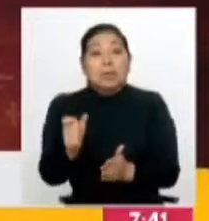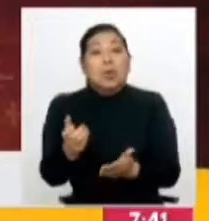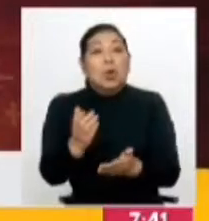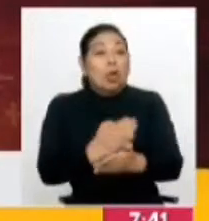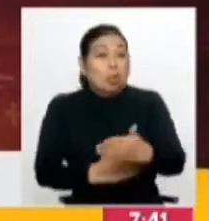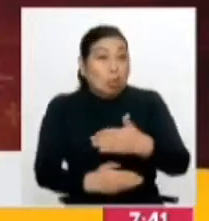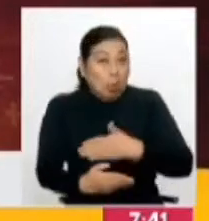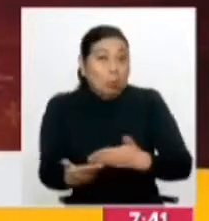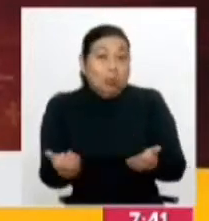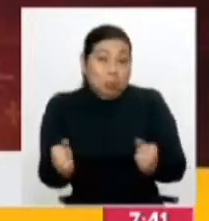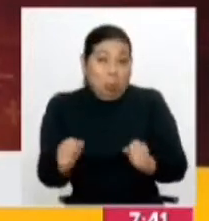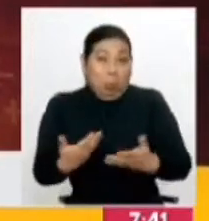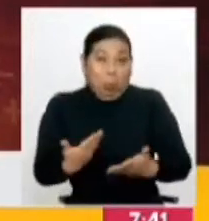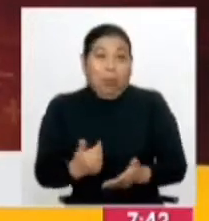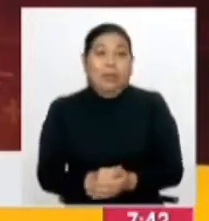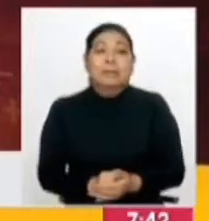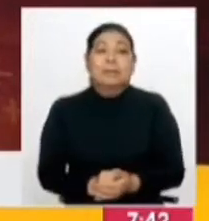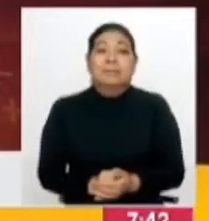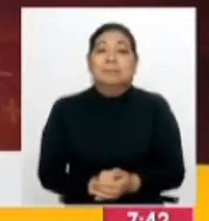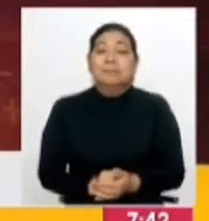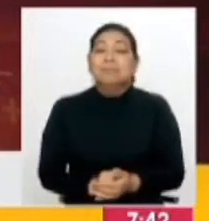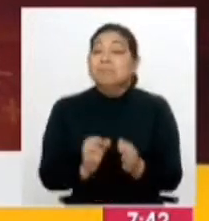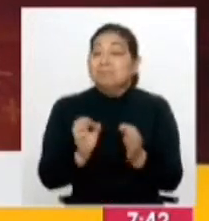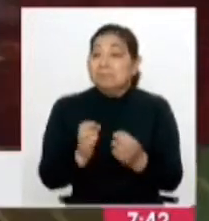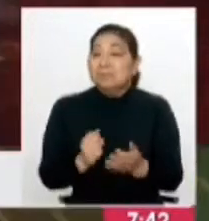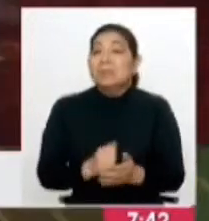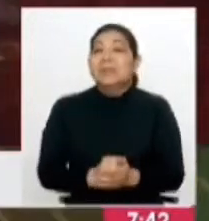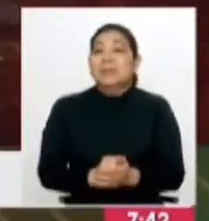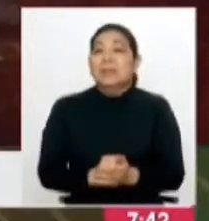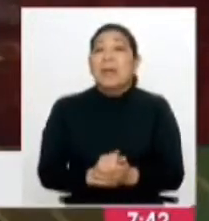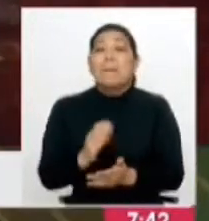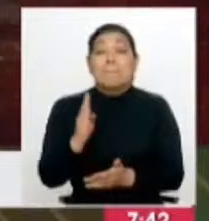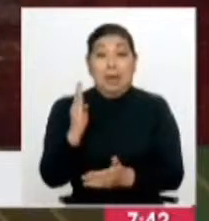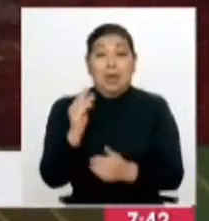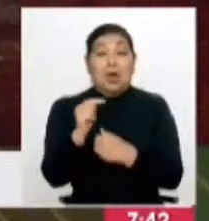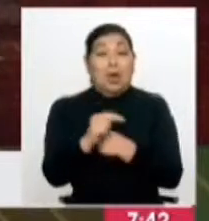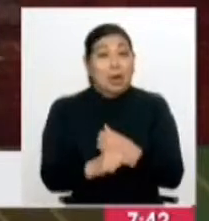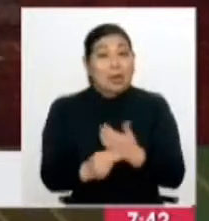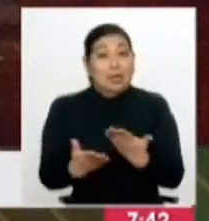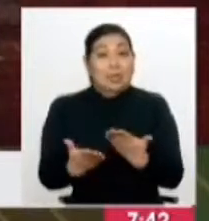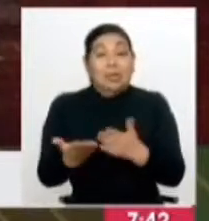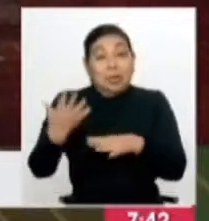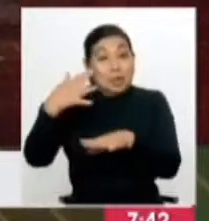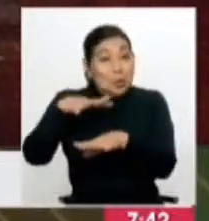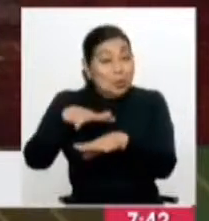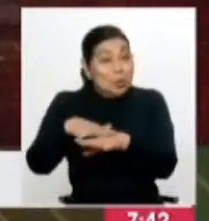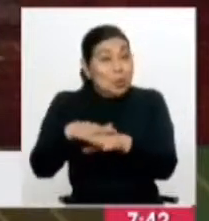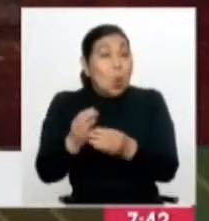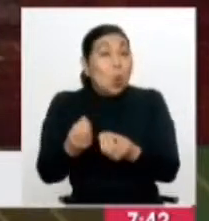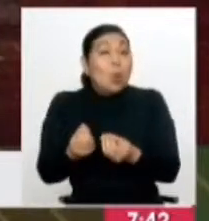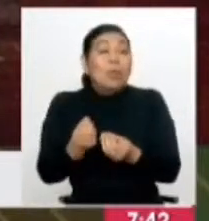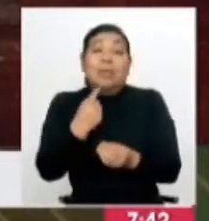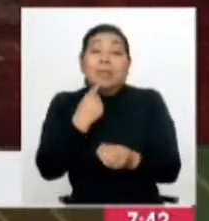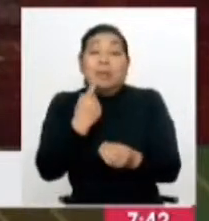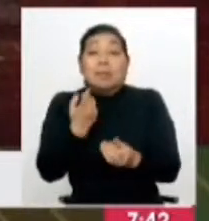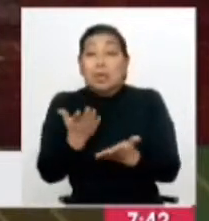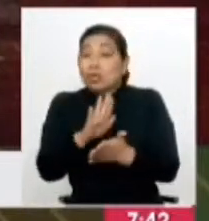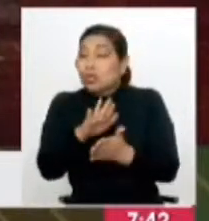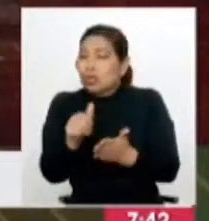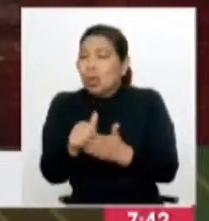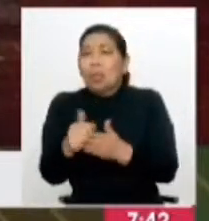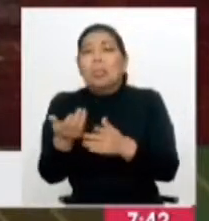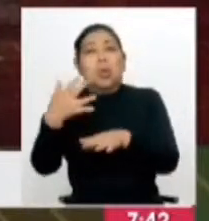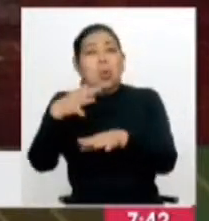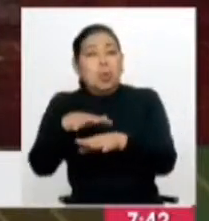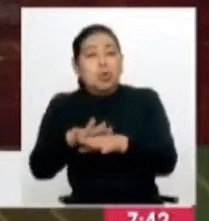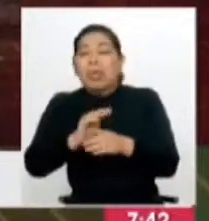con discapacidad. Sí, es correcto. El Banco de la Nación es un banco de inclusión. Y cuando hablamos de inclusión, de todo tipo, hablamos